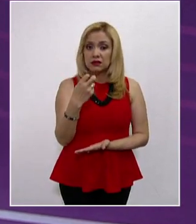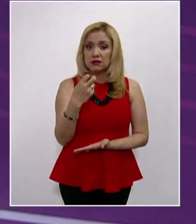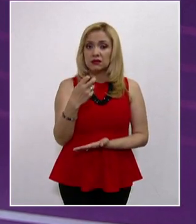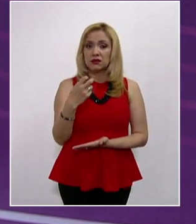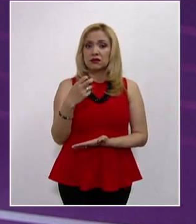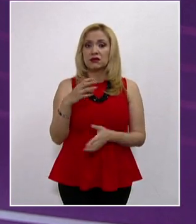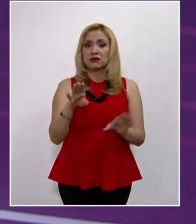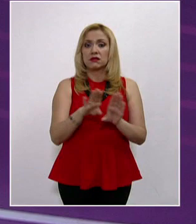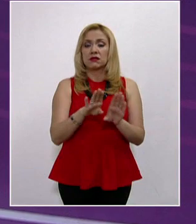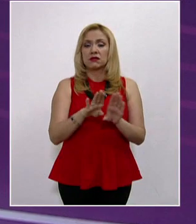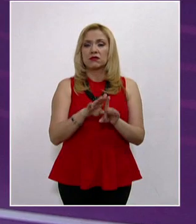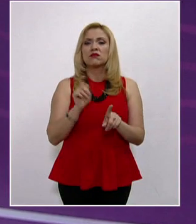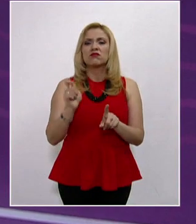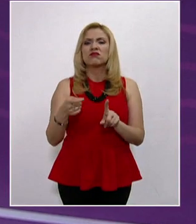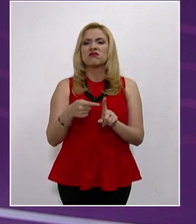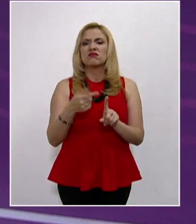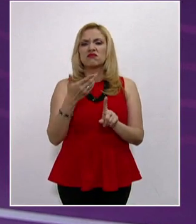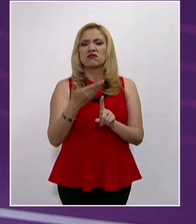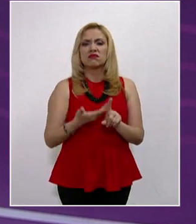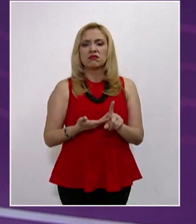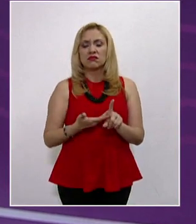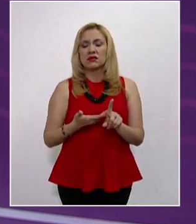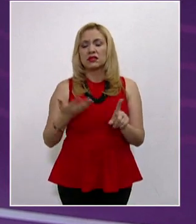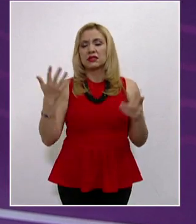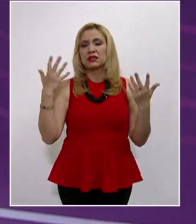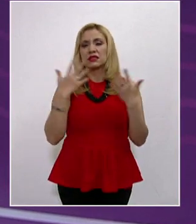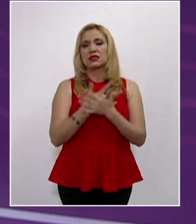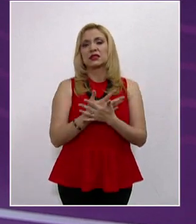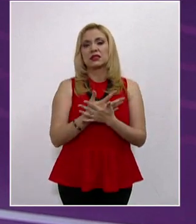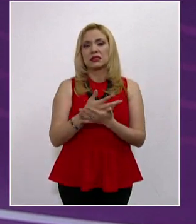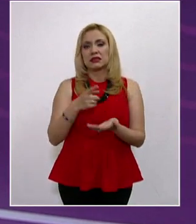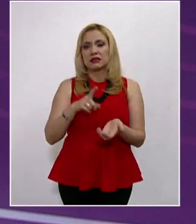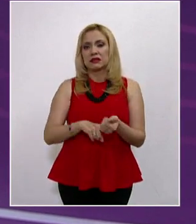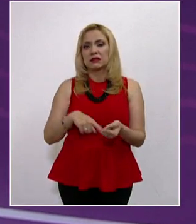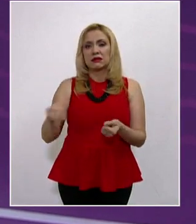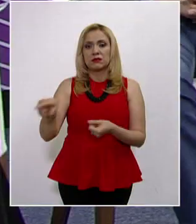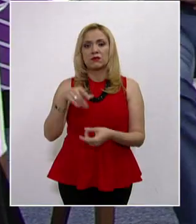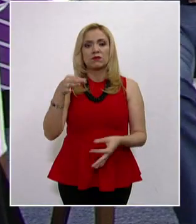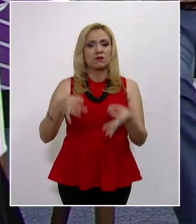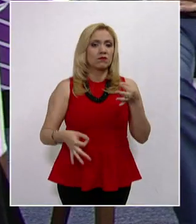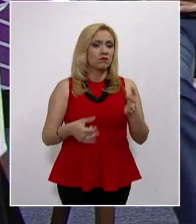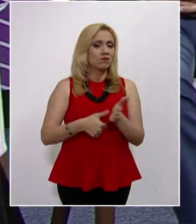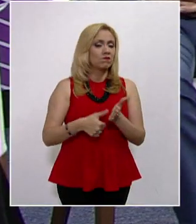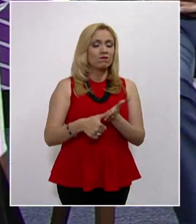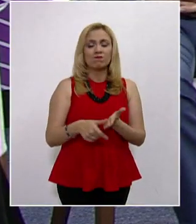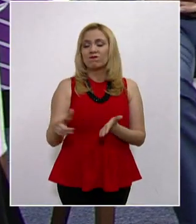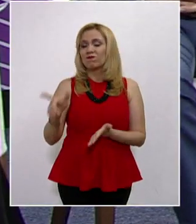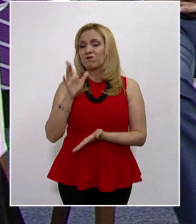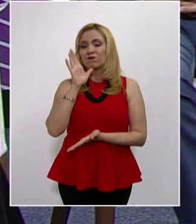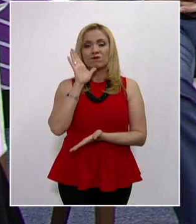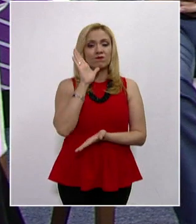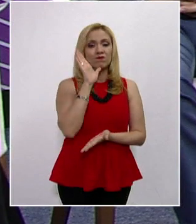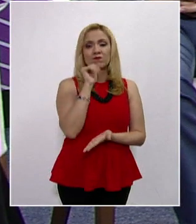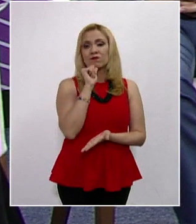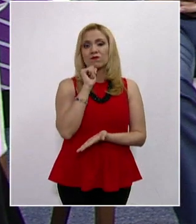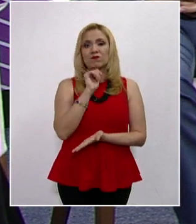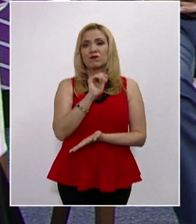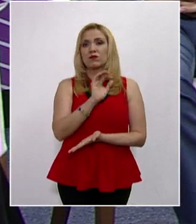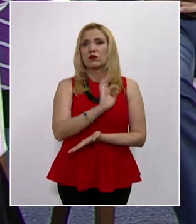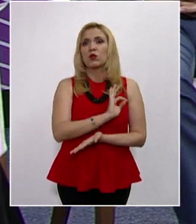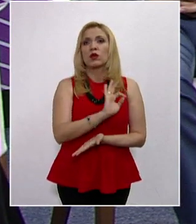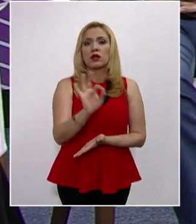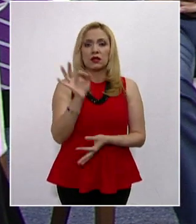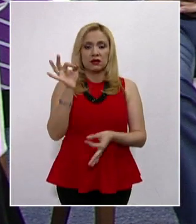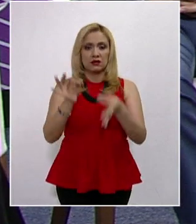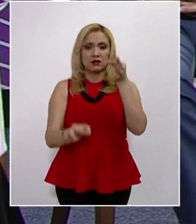las reticencias vienen porque se considera que los tribunales civiles no son capaces de poder